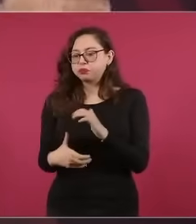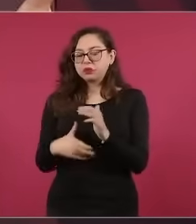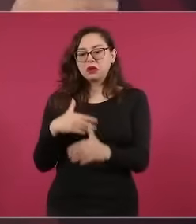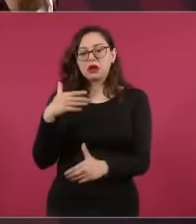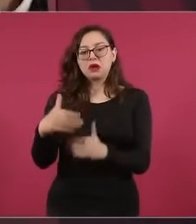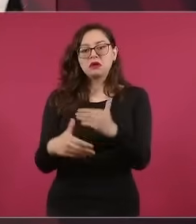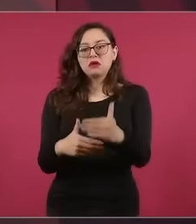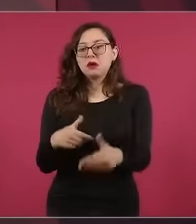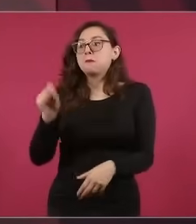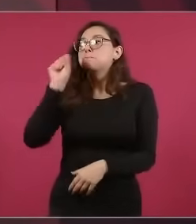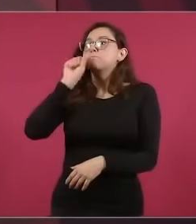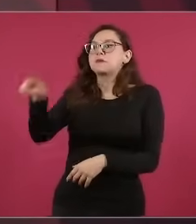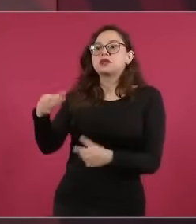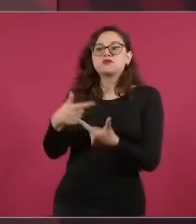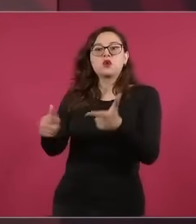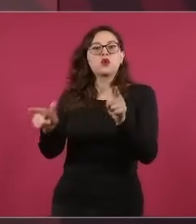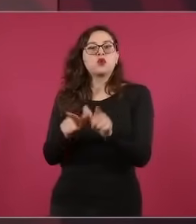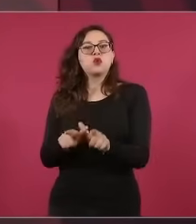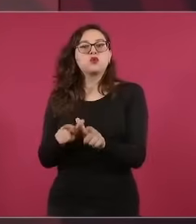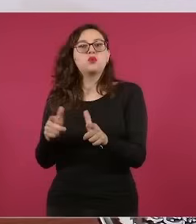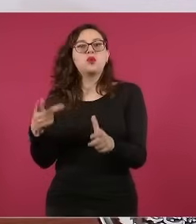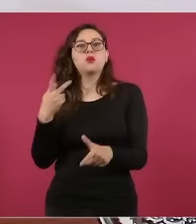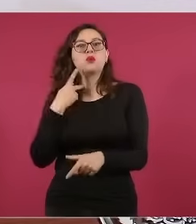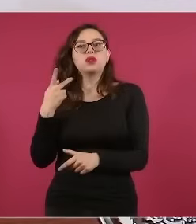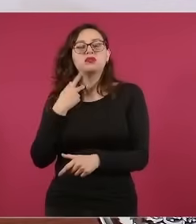con los programas de bienestar.